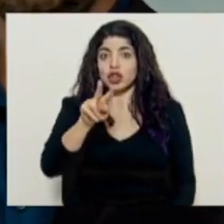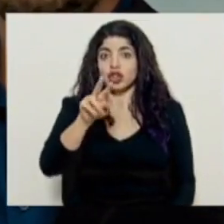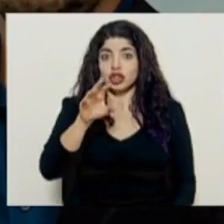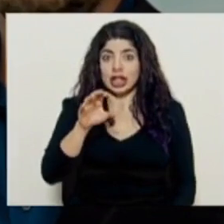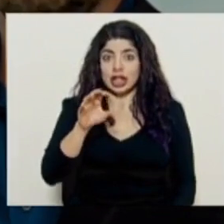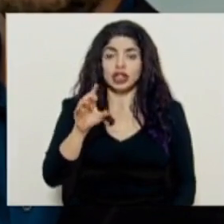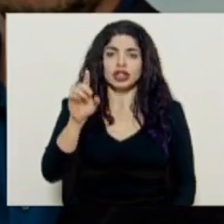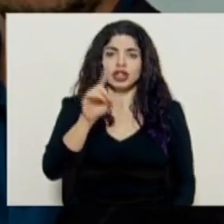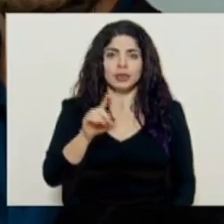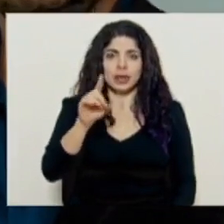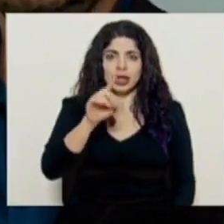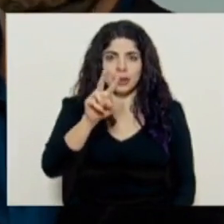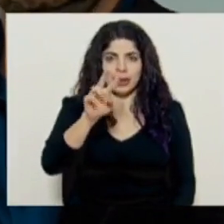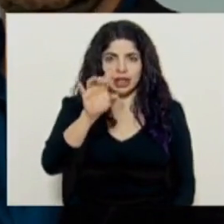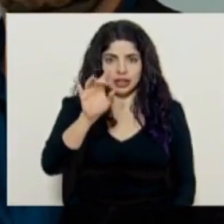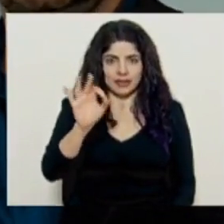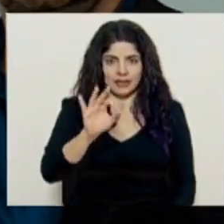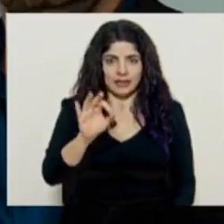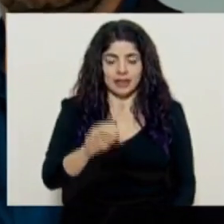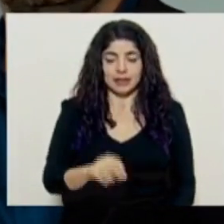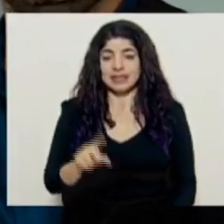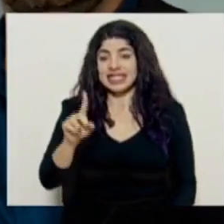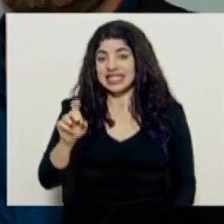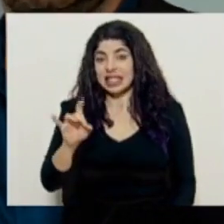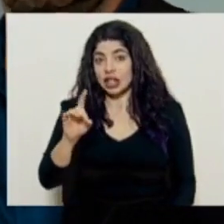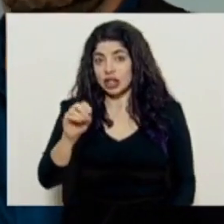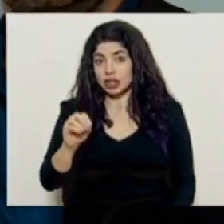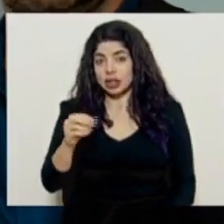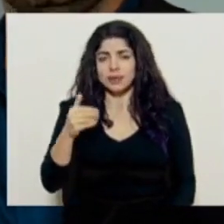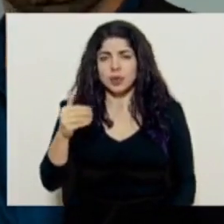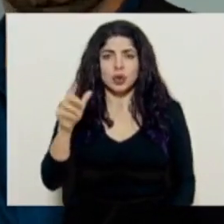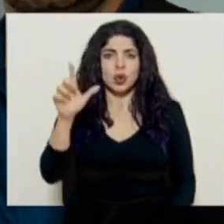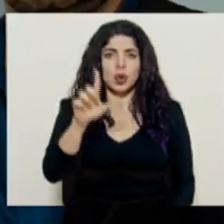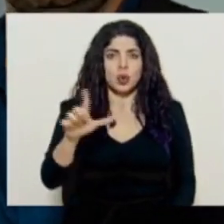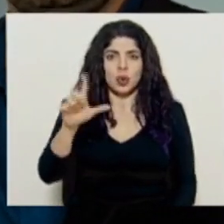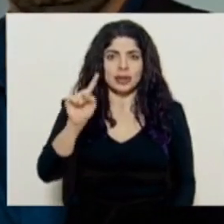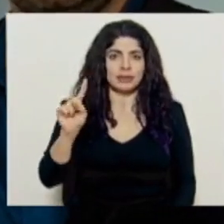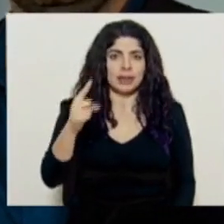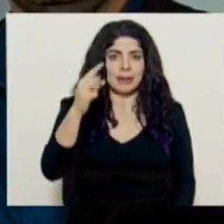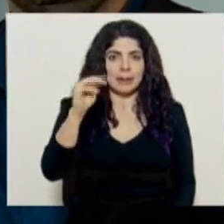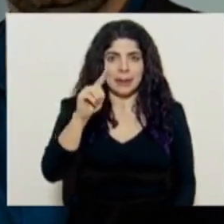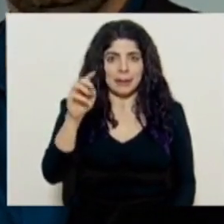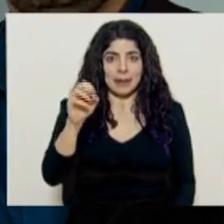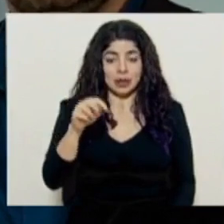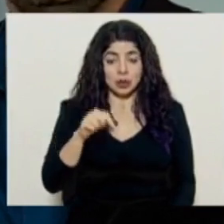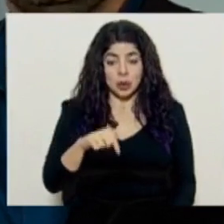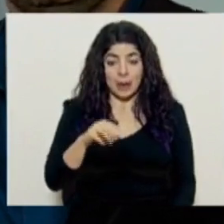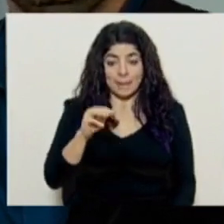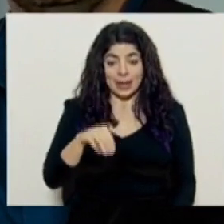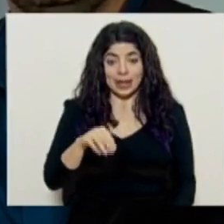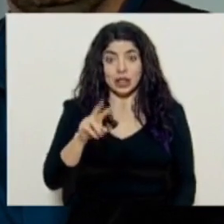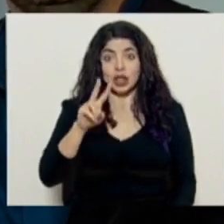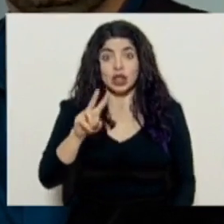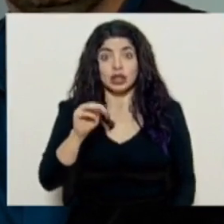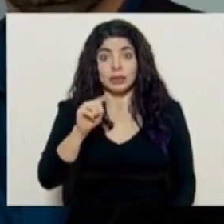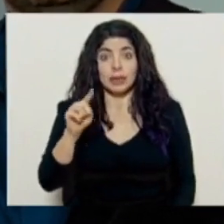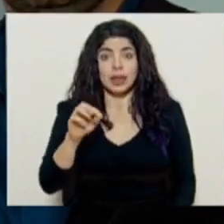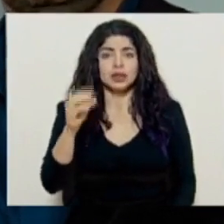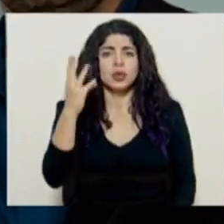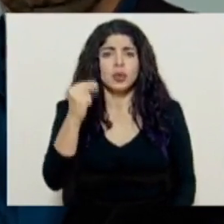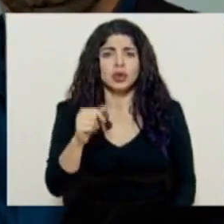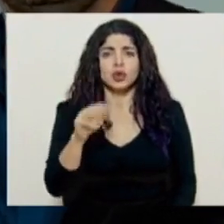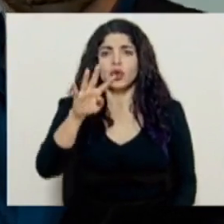domingo 28 de febrero, 180 el lunes 1 de marzo y hoy martes 2 de marzo se